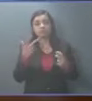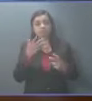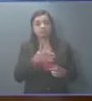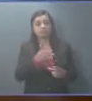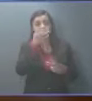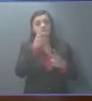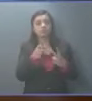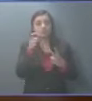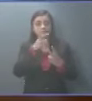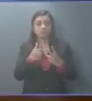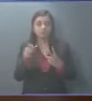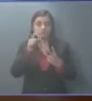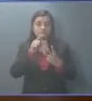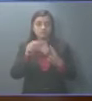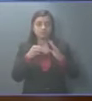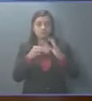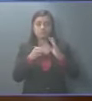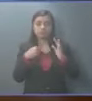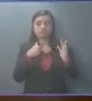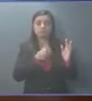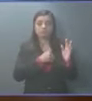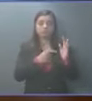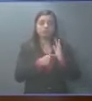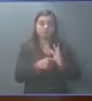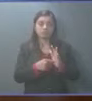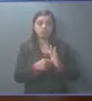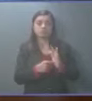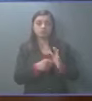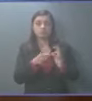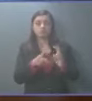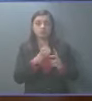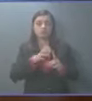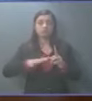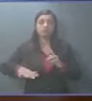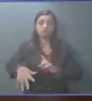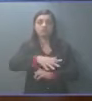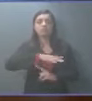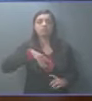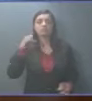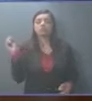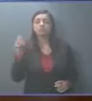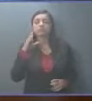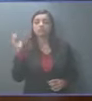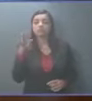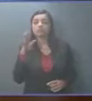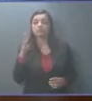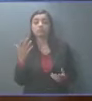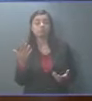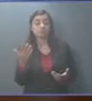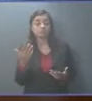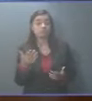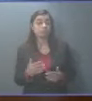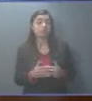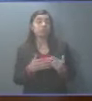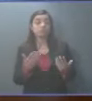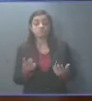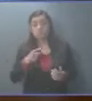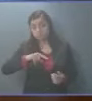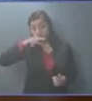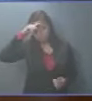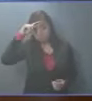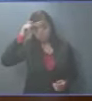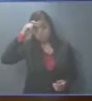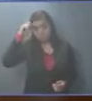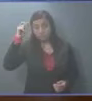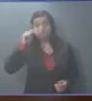ministerios insignia de toda esta situación de emergencia de pandemia. No solo por el trabajo que han hecho,